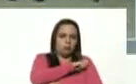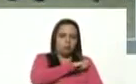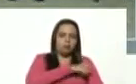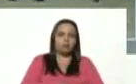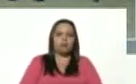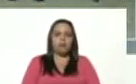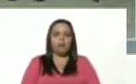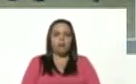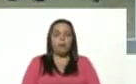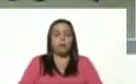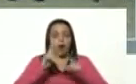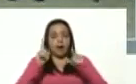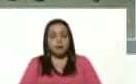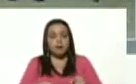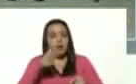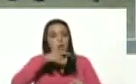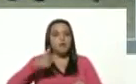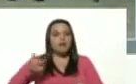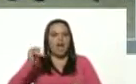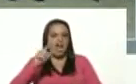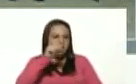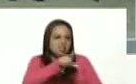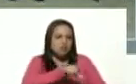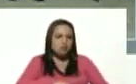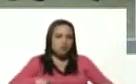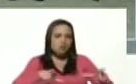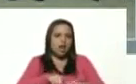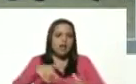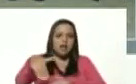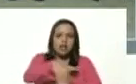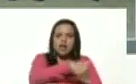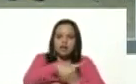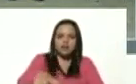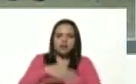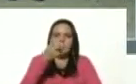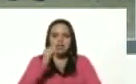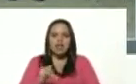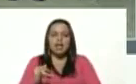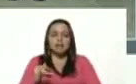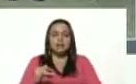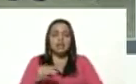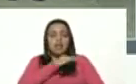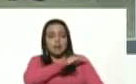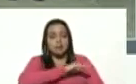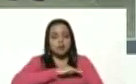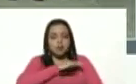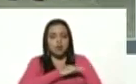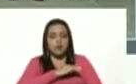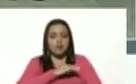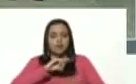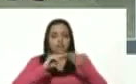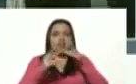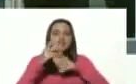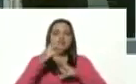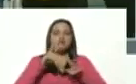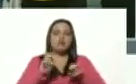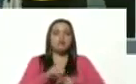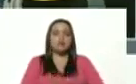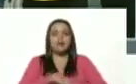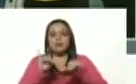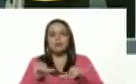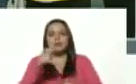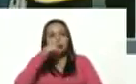es el mismo pueblo que está ahí en Antímano, que está en las calles, que está en la gran misión Barrio Nuevo Articular. Es el mismo